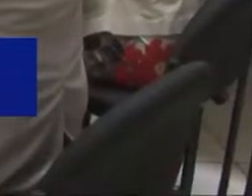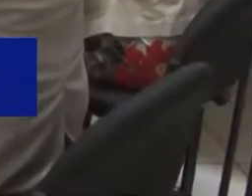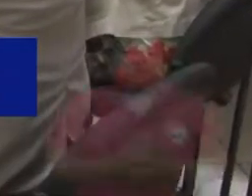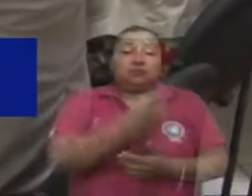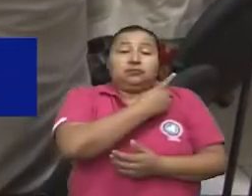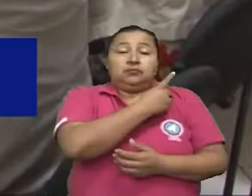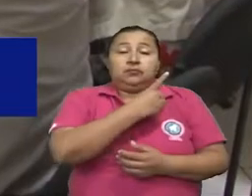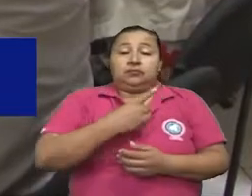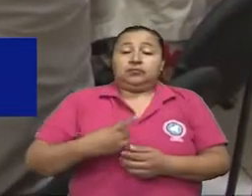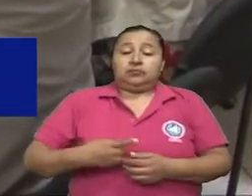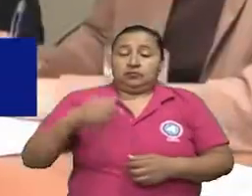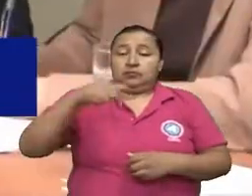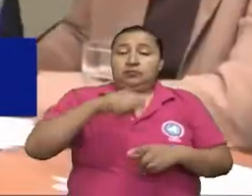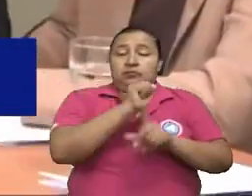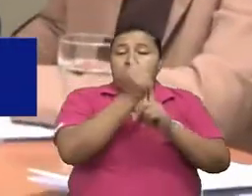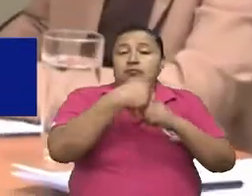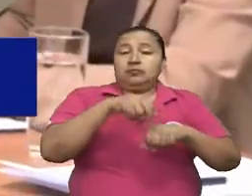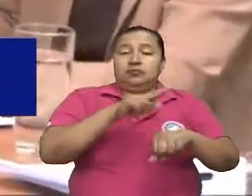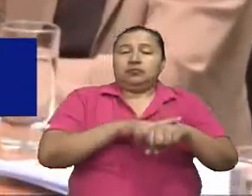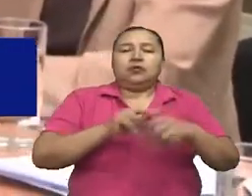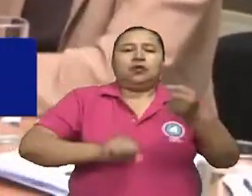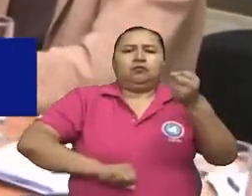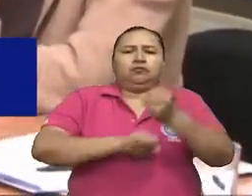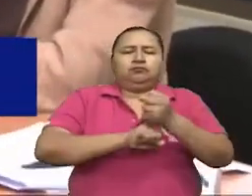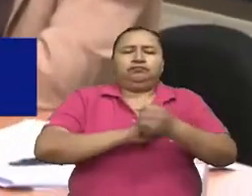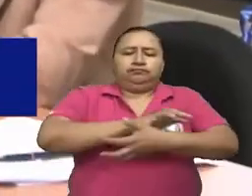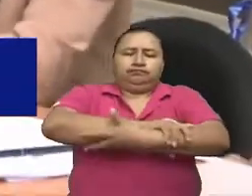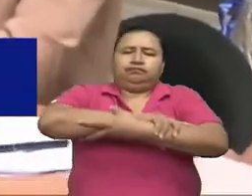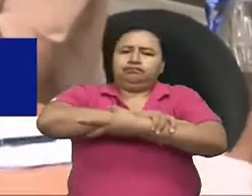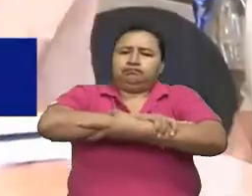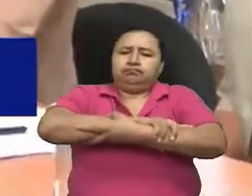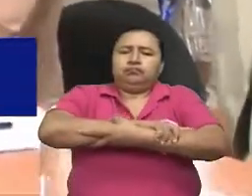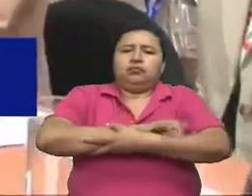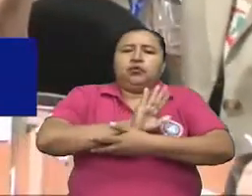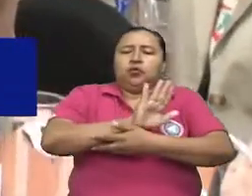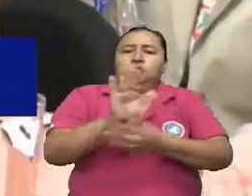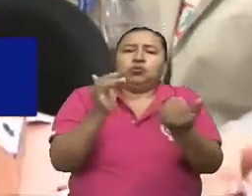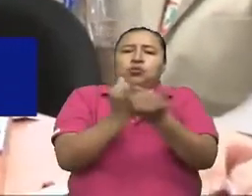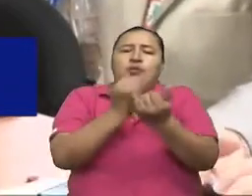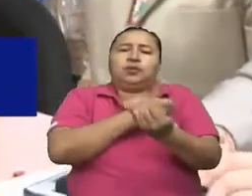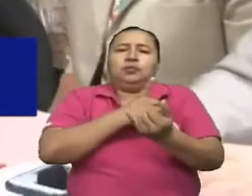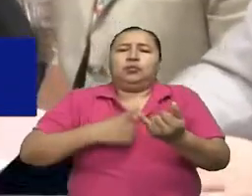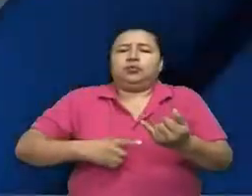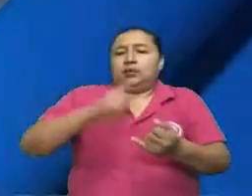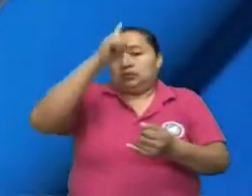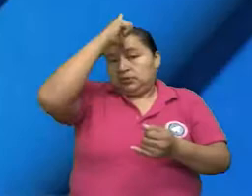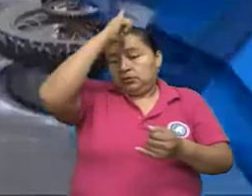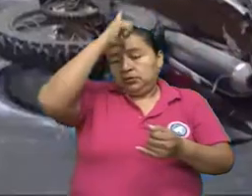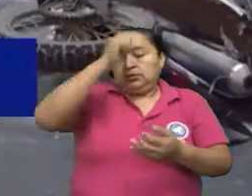Diputados ante la Asamblea Nacional fortalecen lazos de amistad con sus homólogos de Alemania.